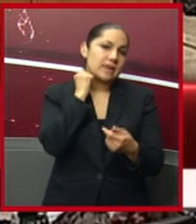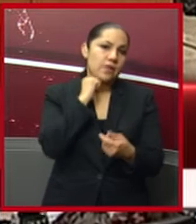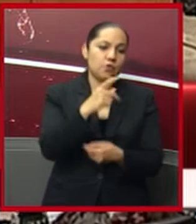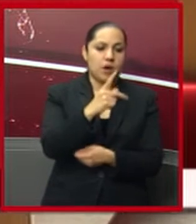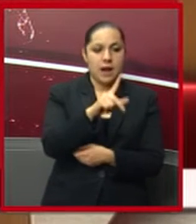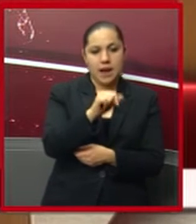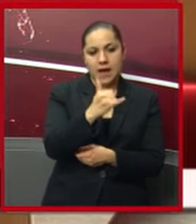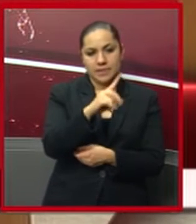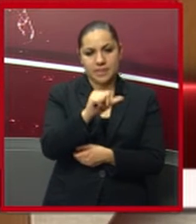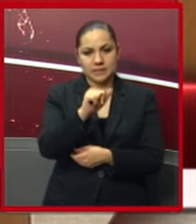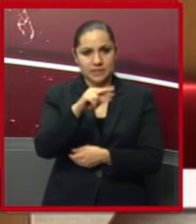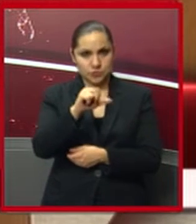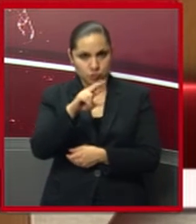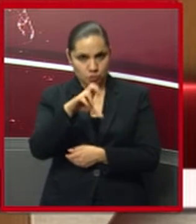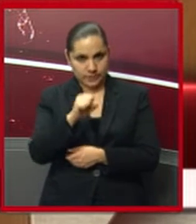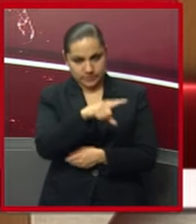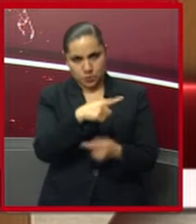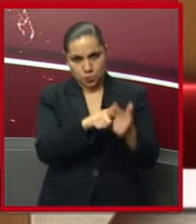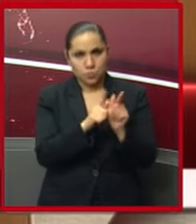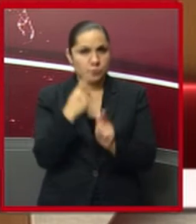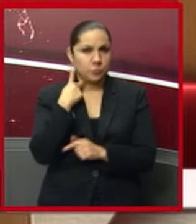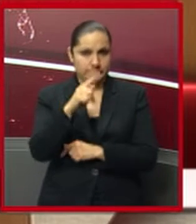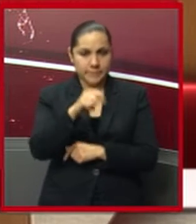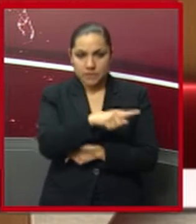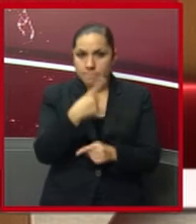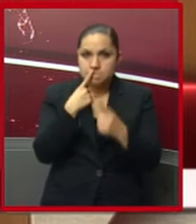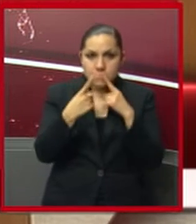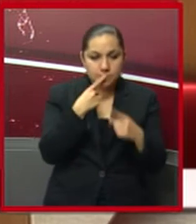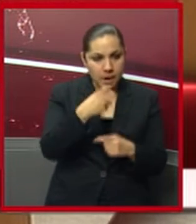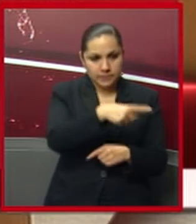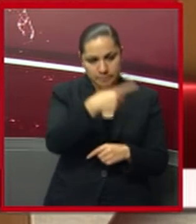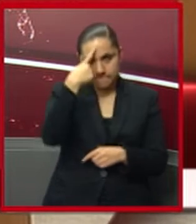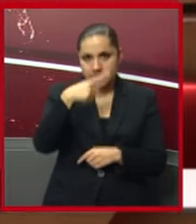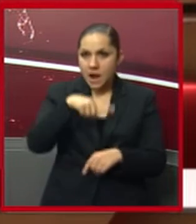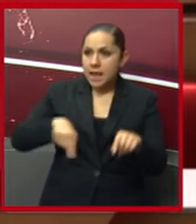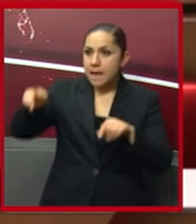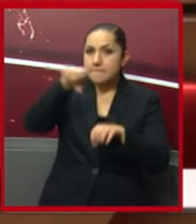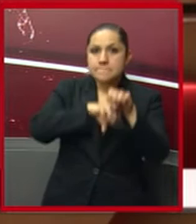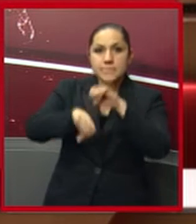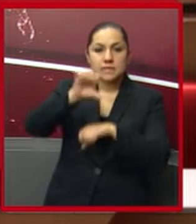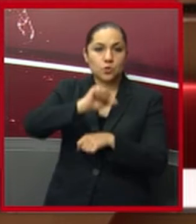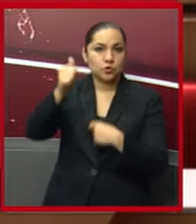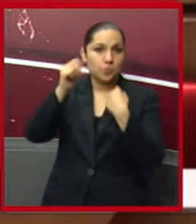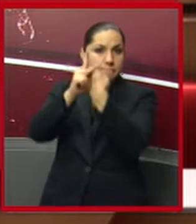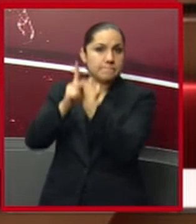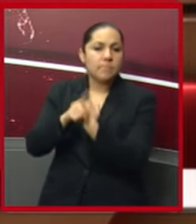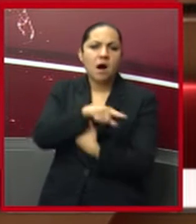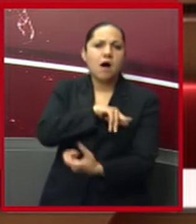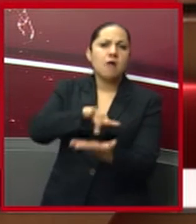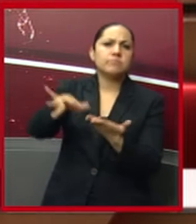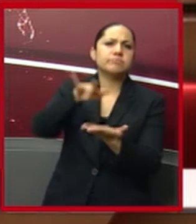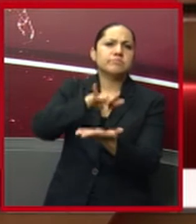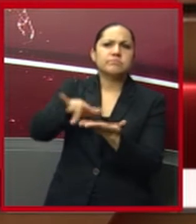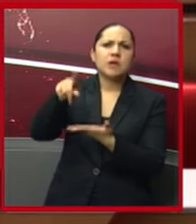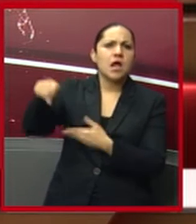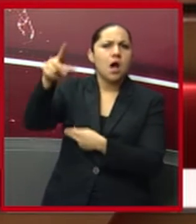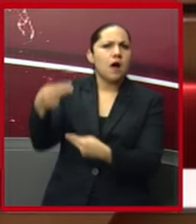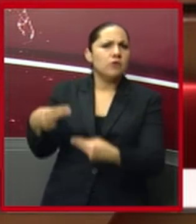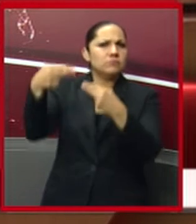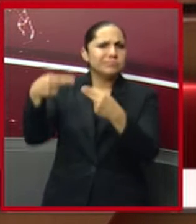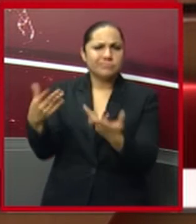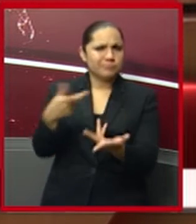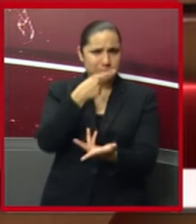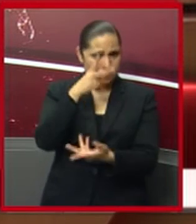este dictamen se beneficiará a las empresas farmacéuticas internacionales. La legisladora también consideró como insuficiente